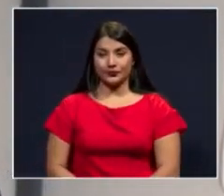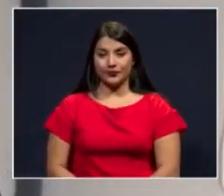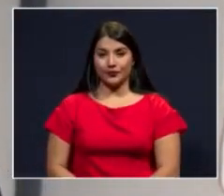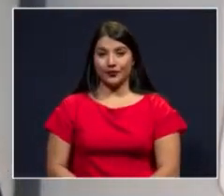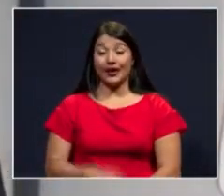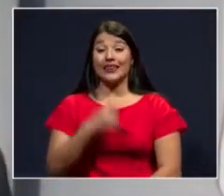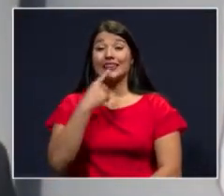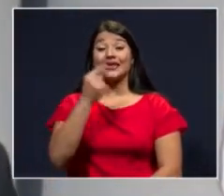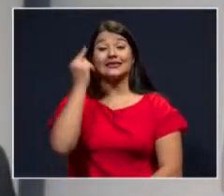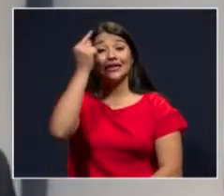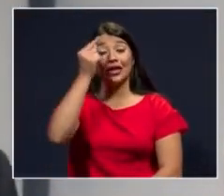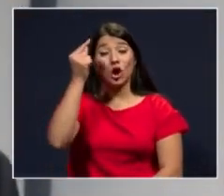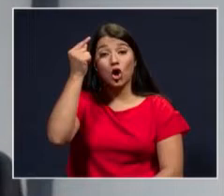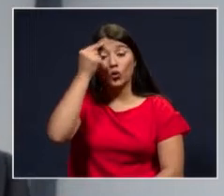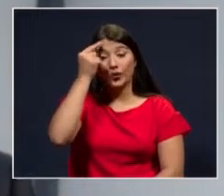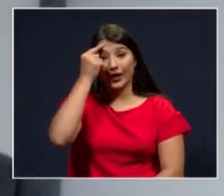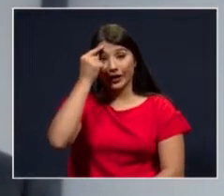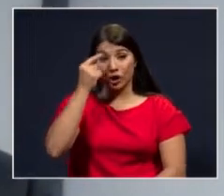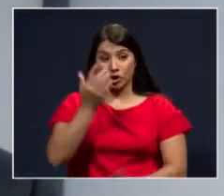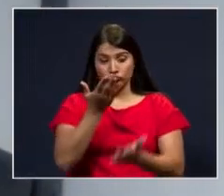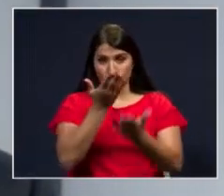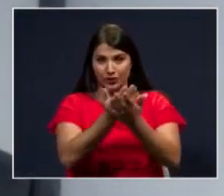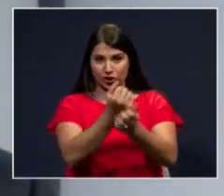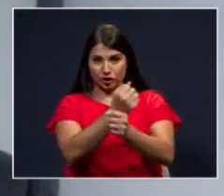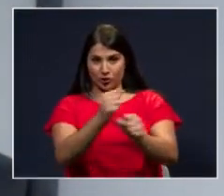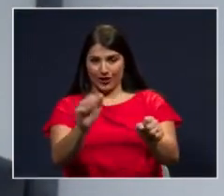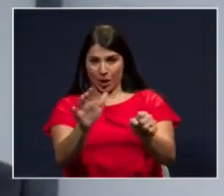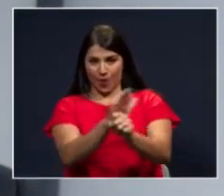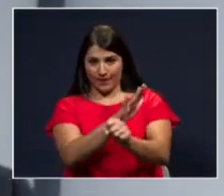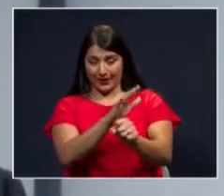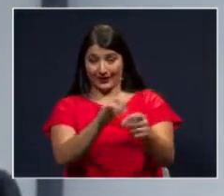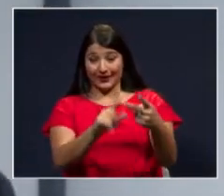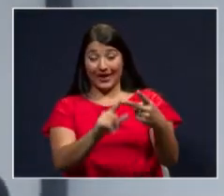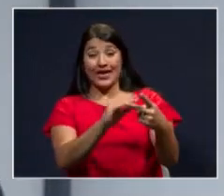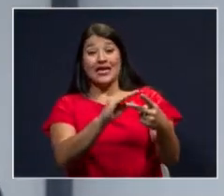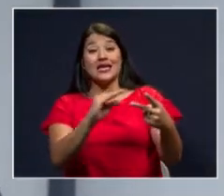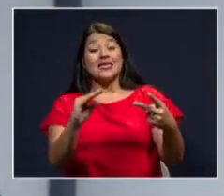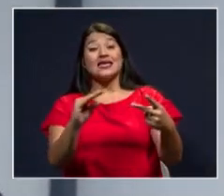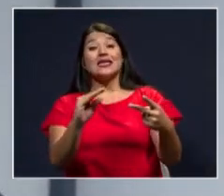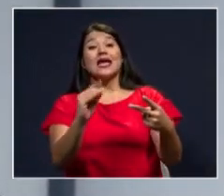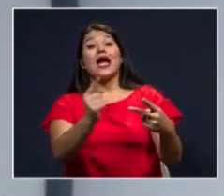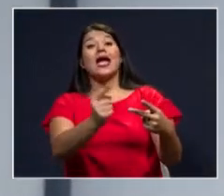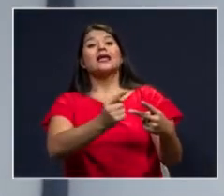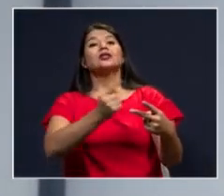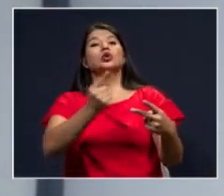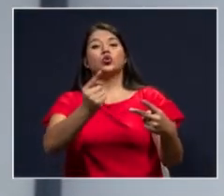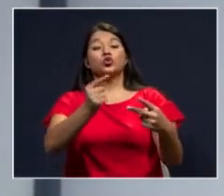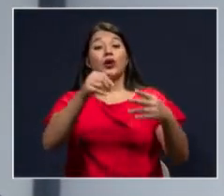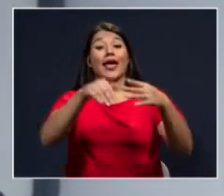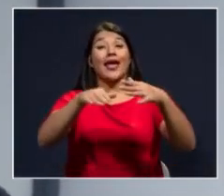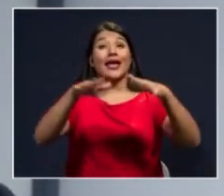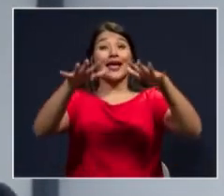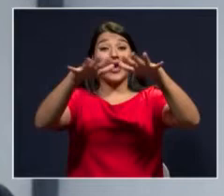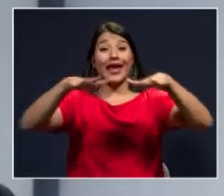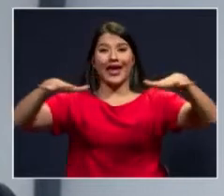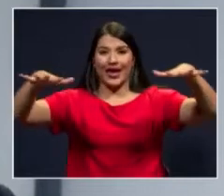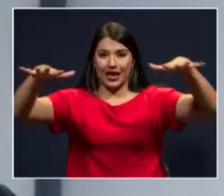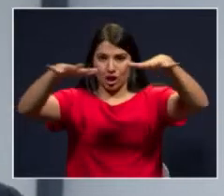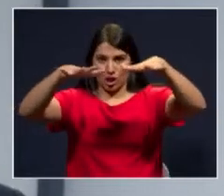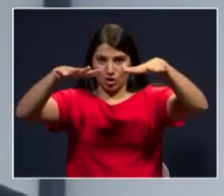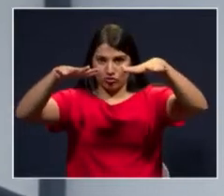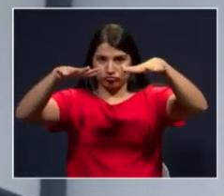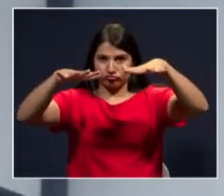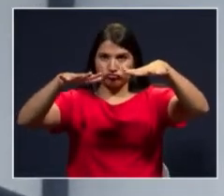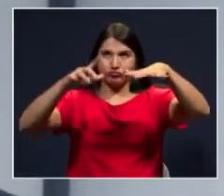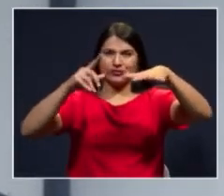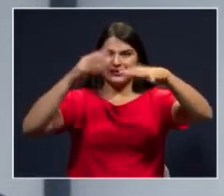El Estado ejerce la soberanía completa y exclusiva en el espacio aéreo de su territorio y en sus aguas